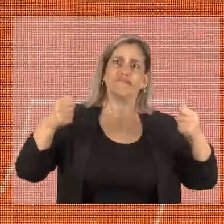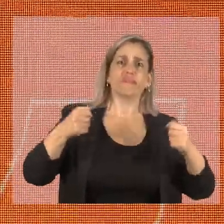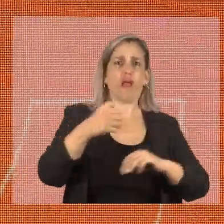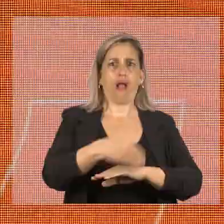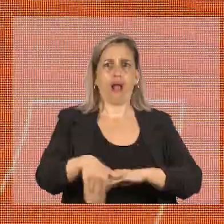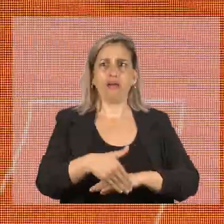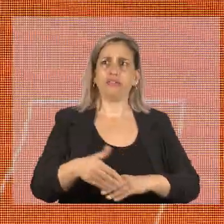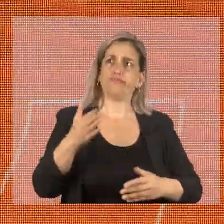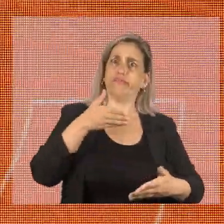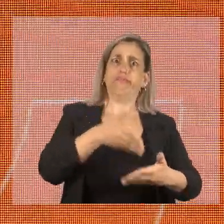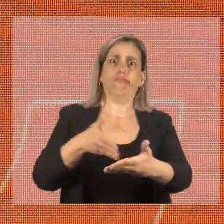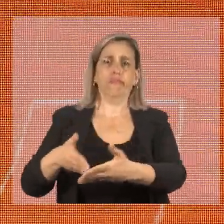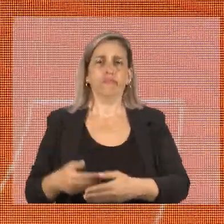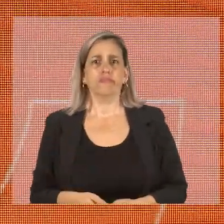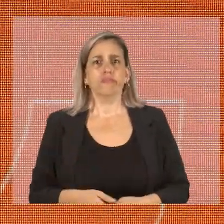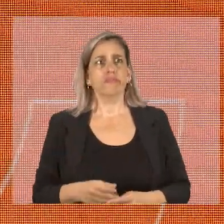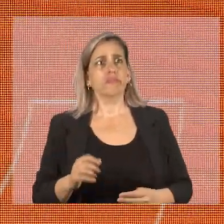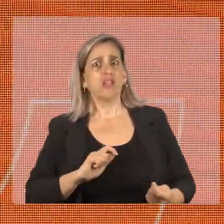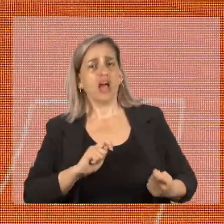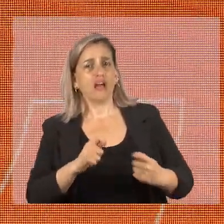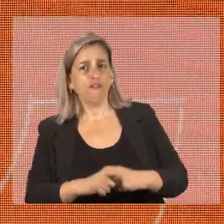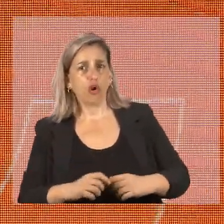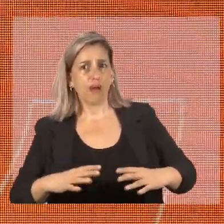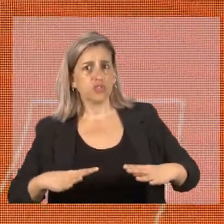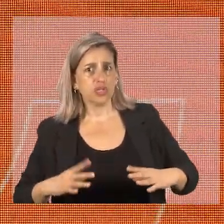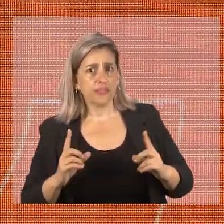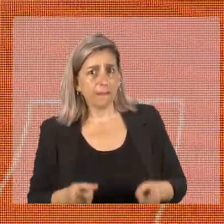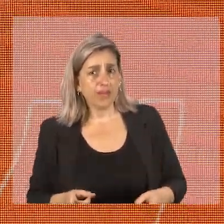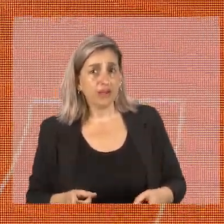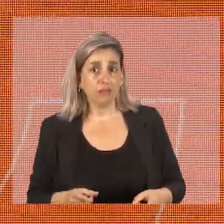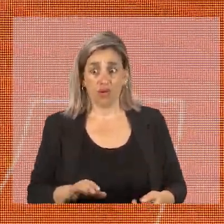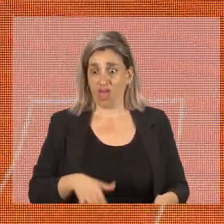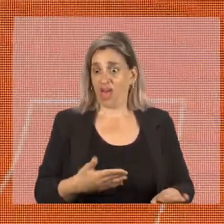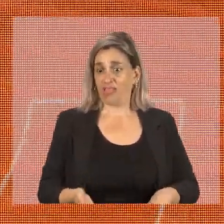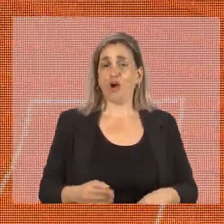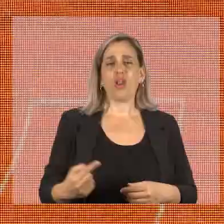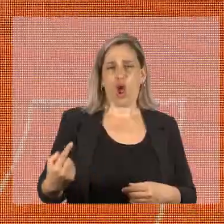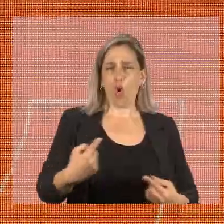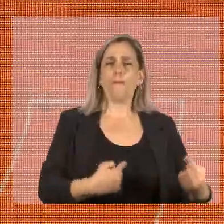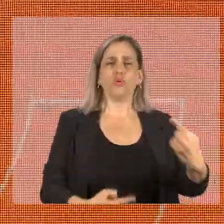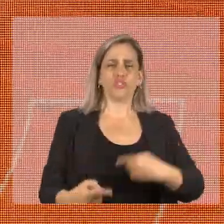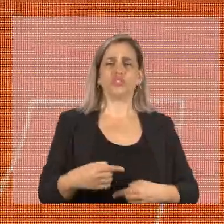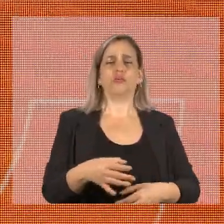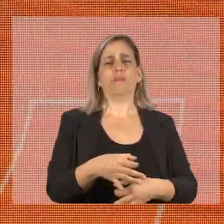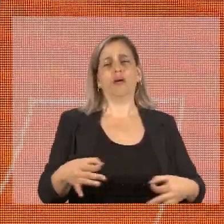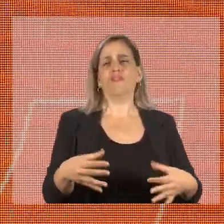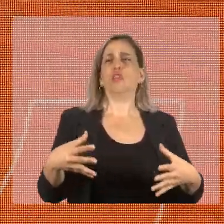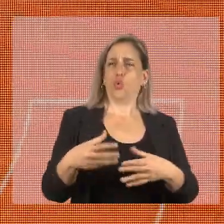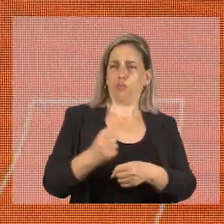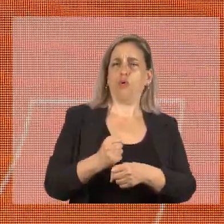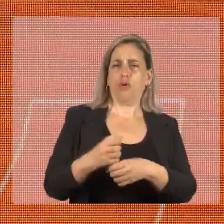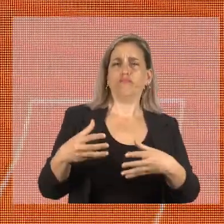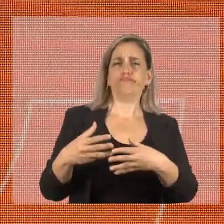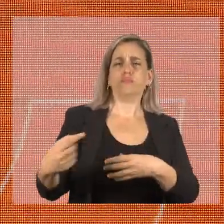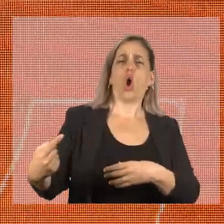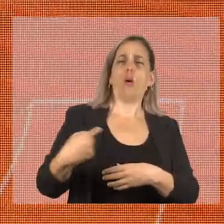¿Se va a derogar la reforma de la seguridad social? Porque hasta el momento es el periodo de oponerse, es lógico, es propio de la